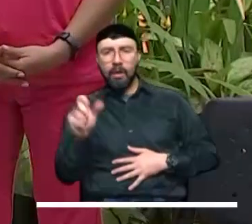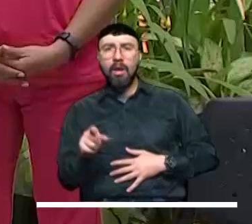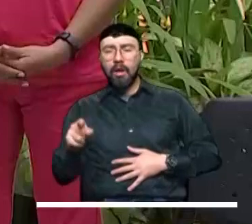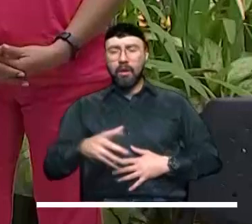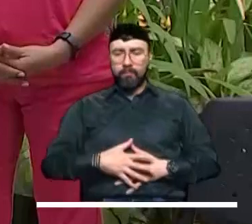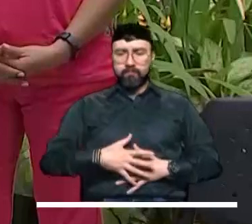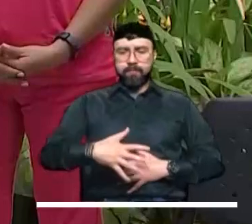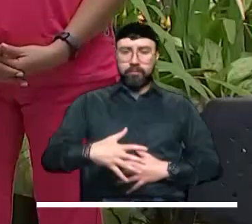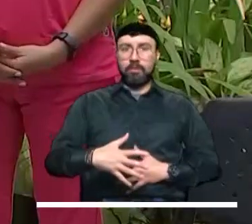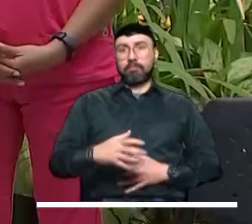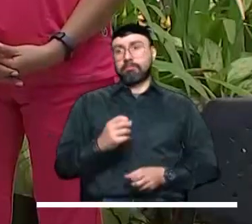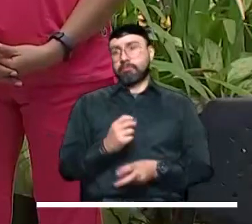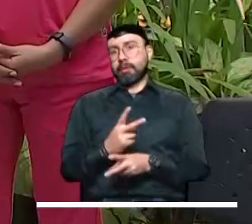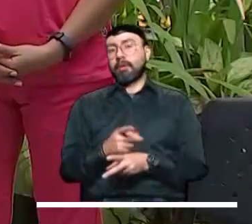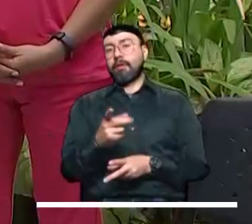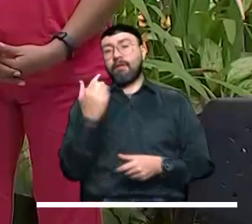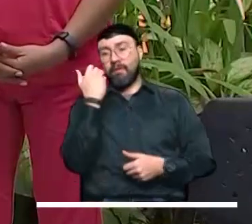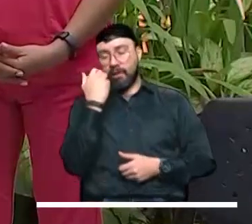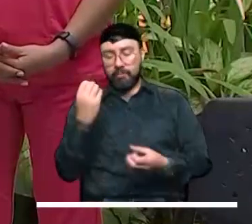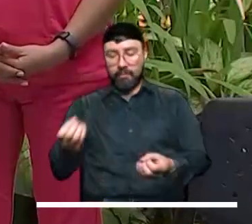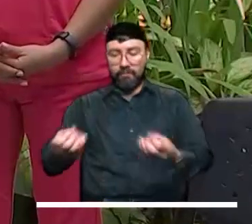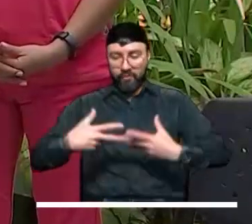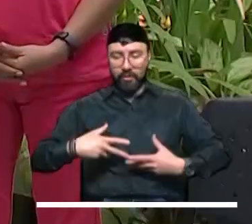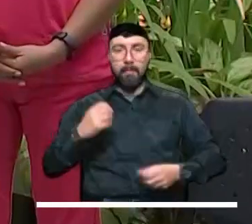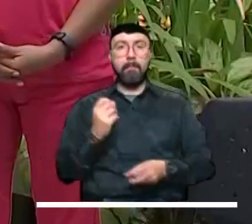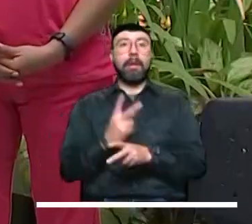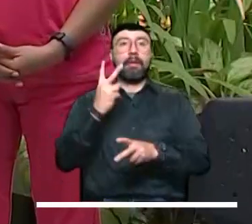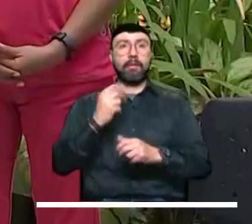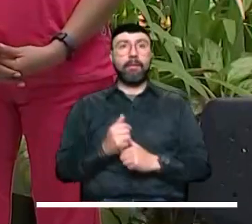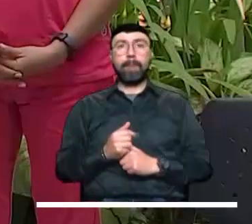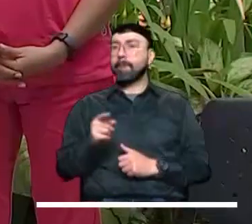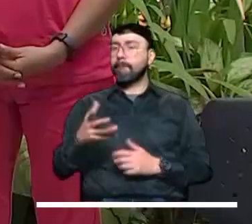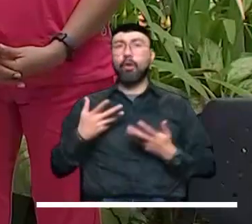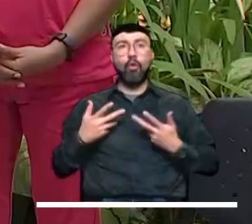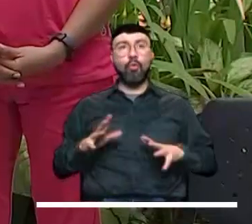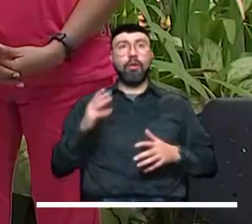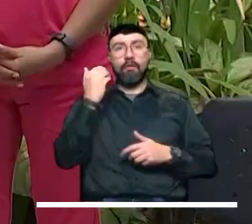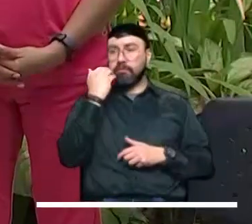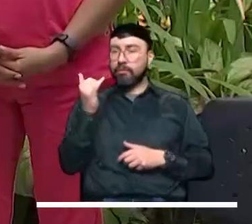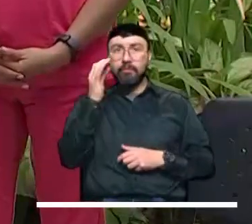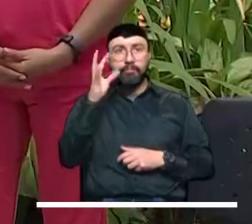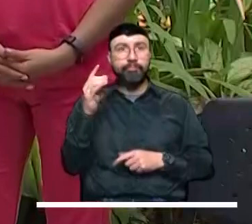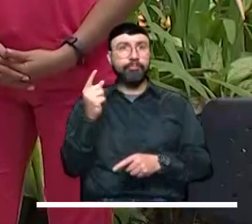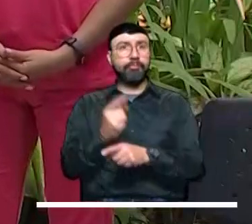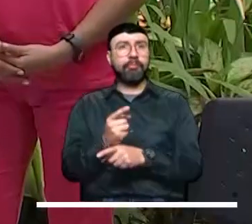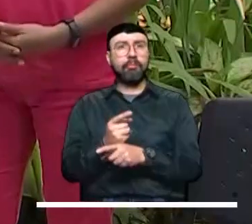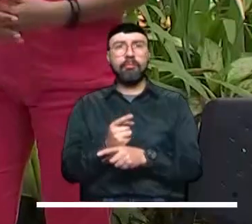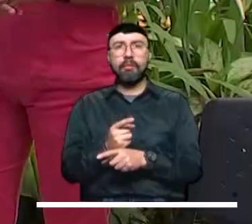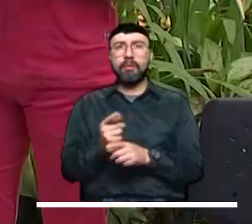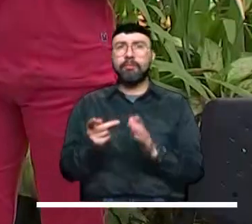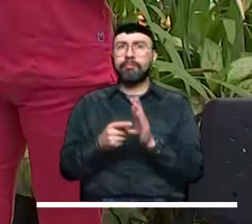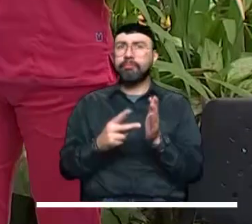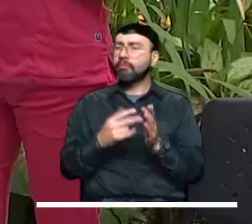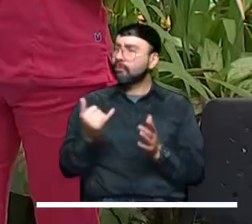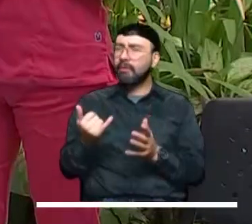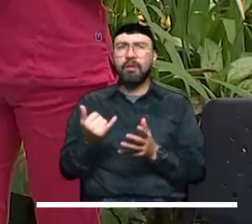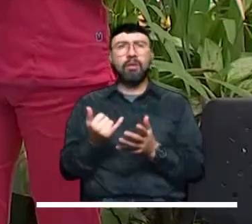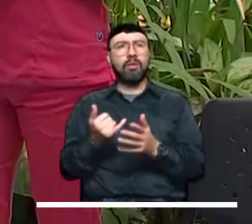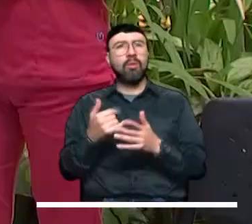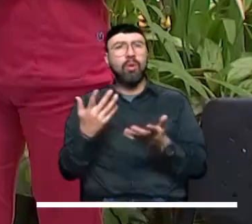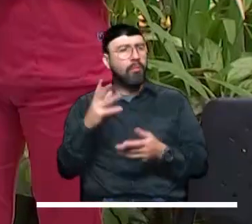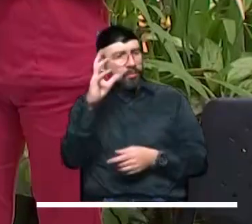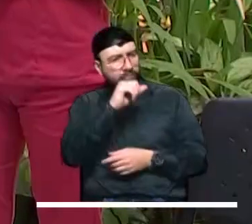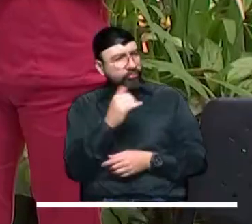inflamado está susceptible, lo que llamamos comorbilidades, ¿para qué? Para cualquier enfermedad. Entonces, resultados, ¿y cómo lo